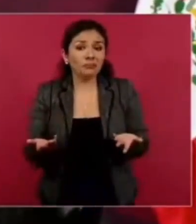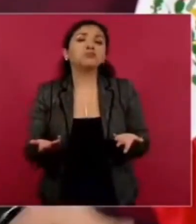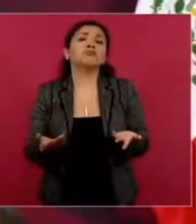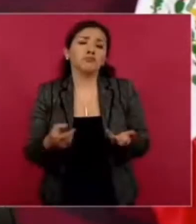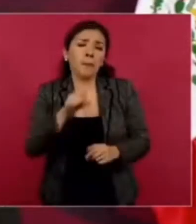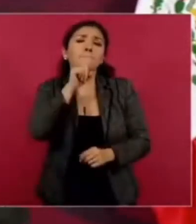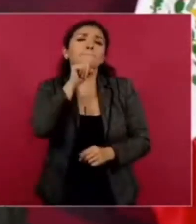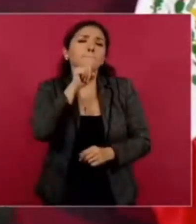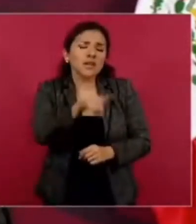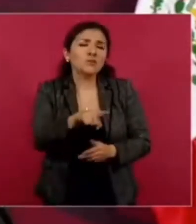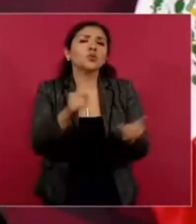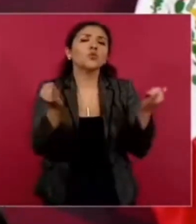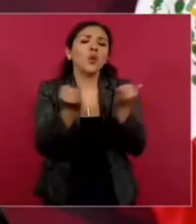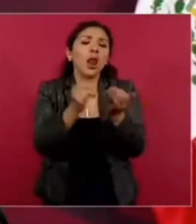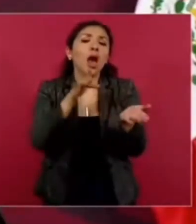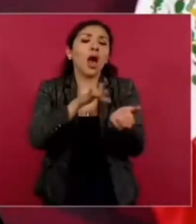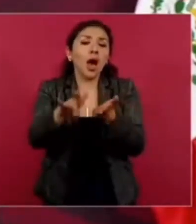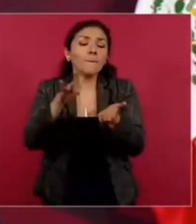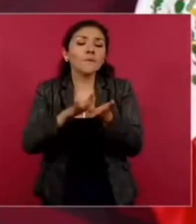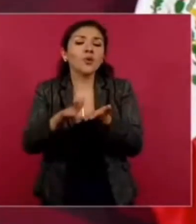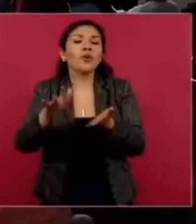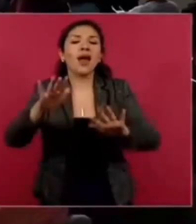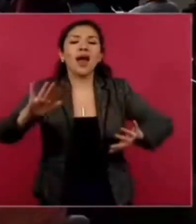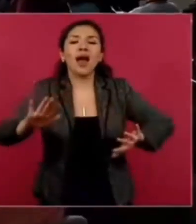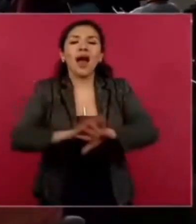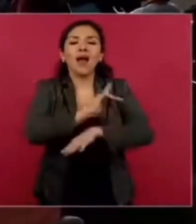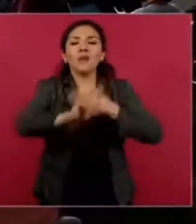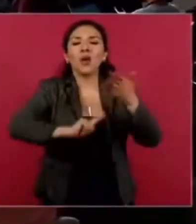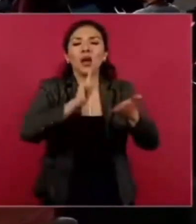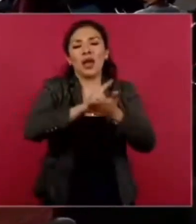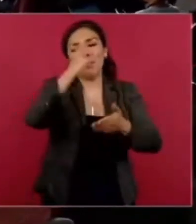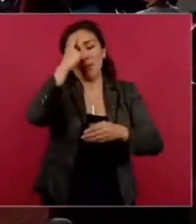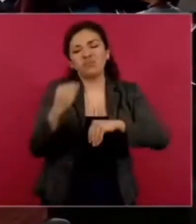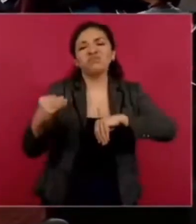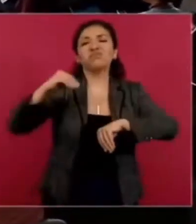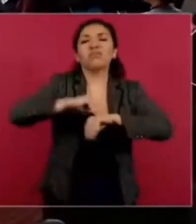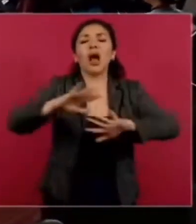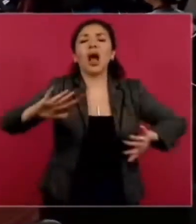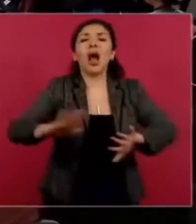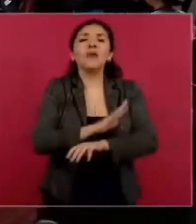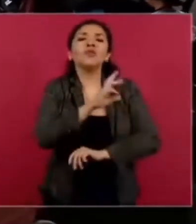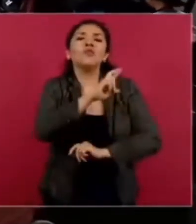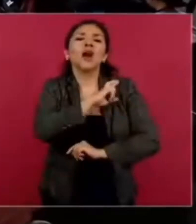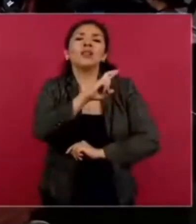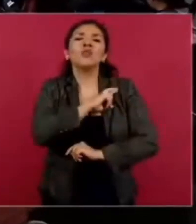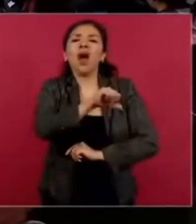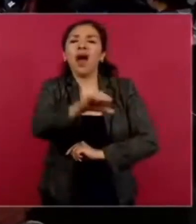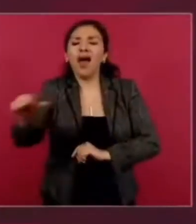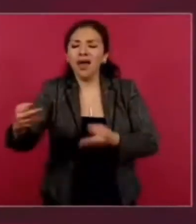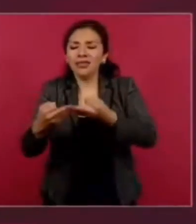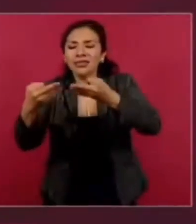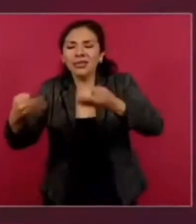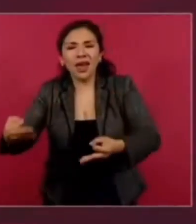apoyaron la reforma para privatizar los ejidos.